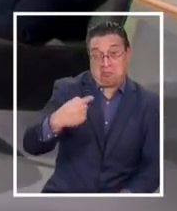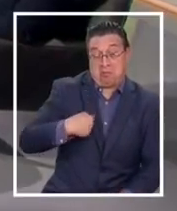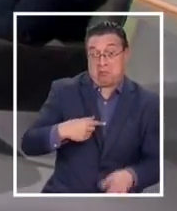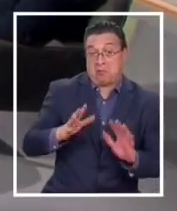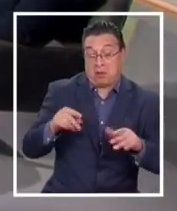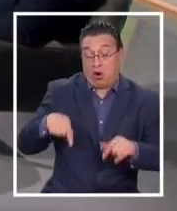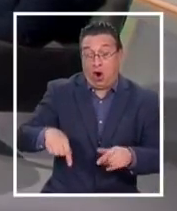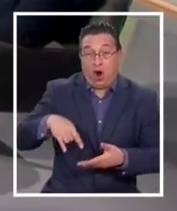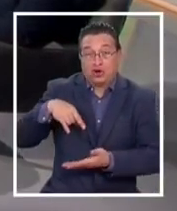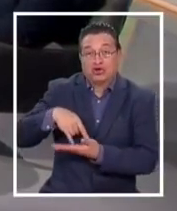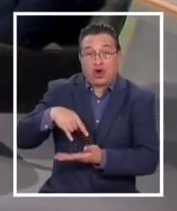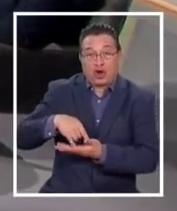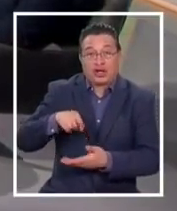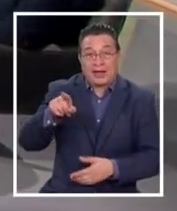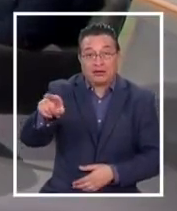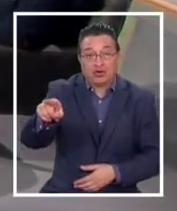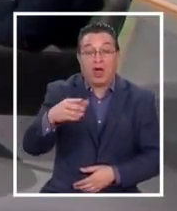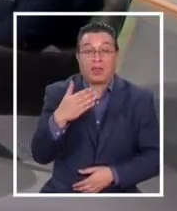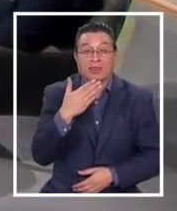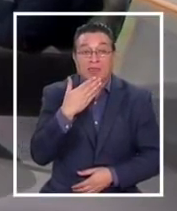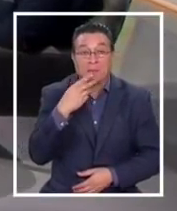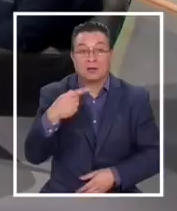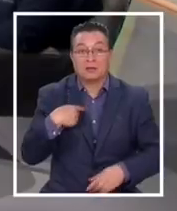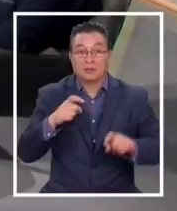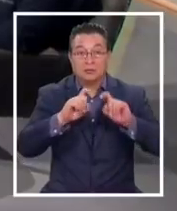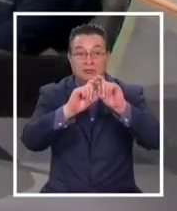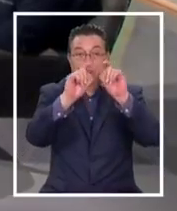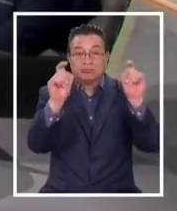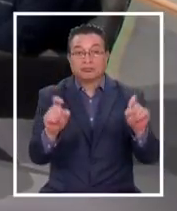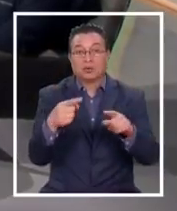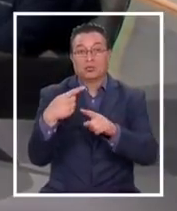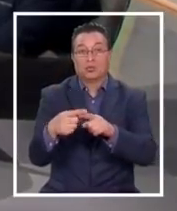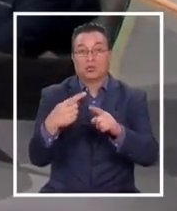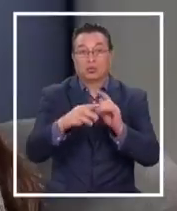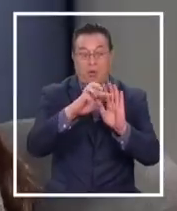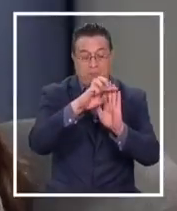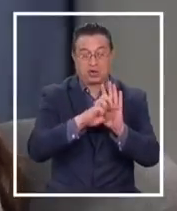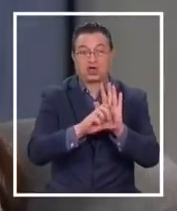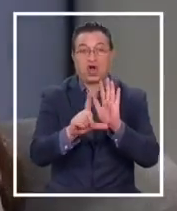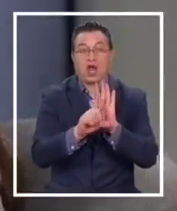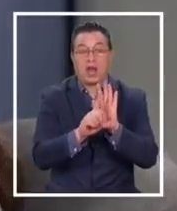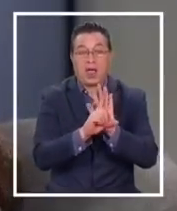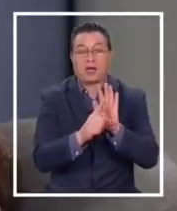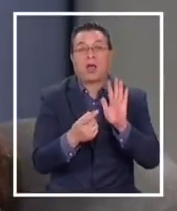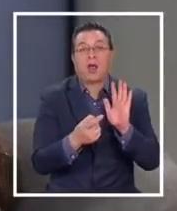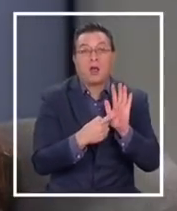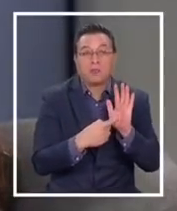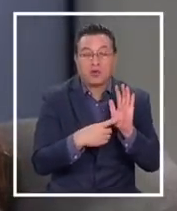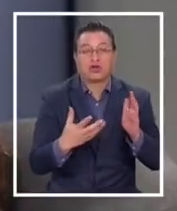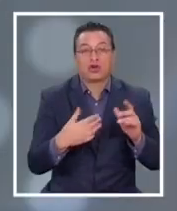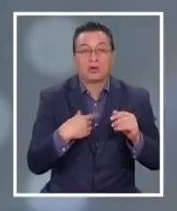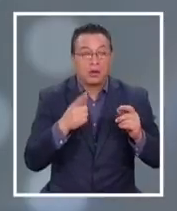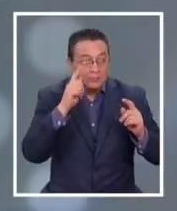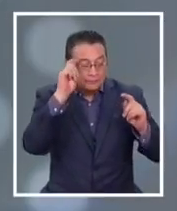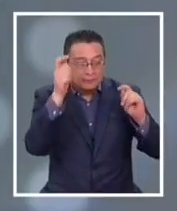Congreso también es una fuente de incerteza con una serie de proyectos de ley, por ejemplo, tributarios, los que no tienen iniciativa, que también de